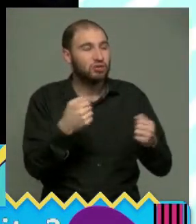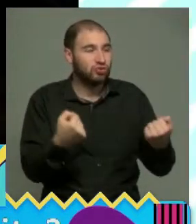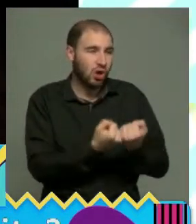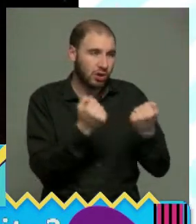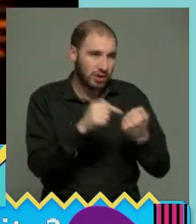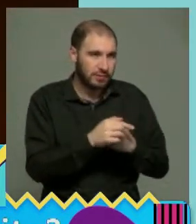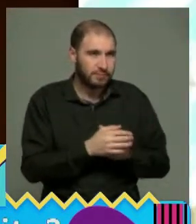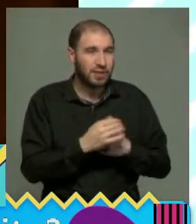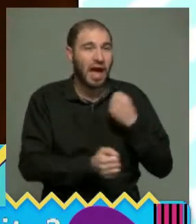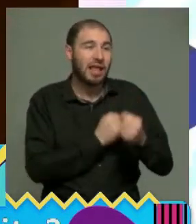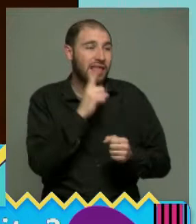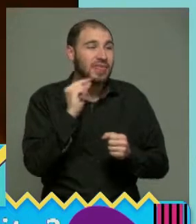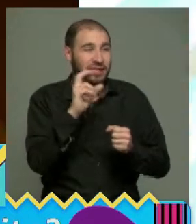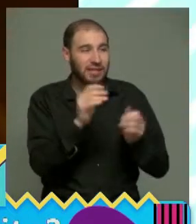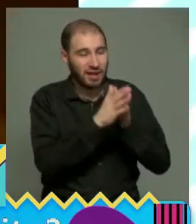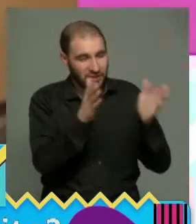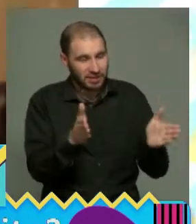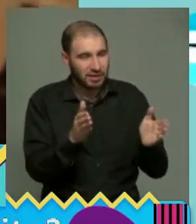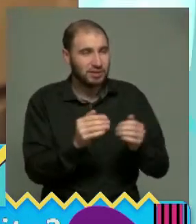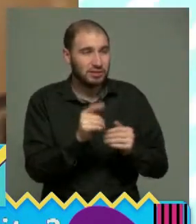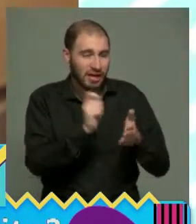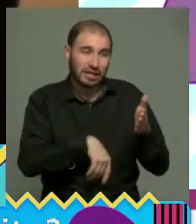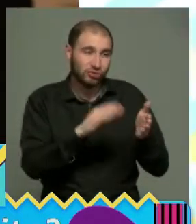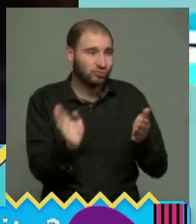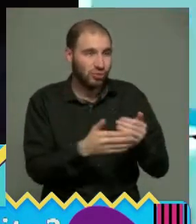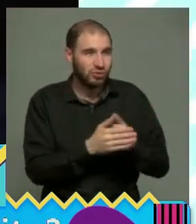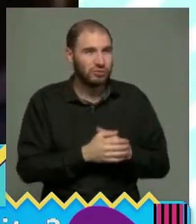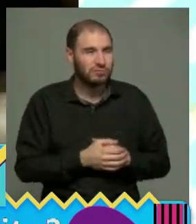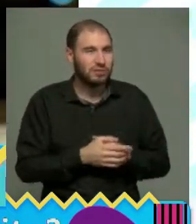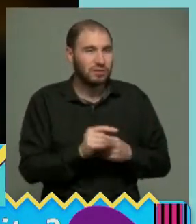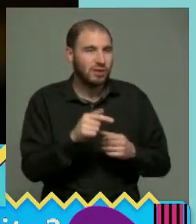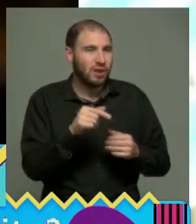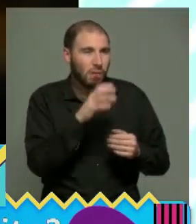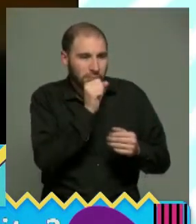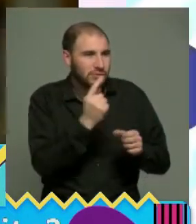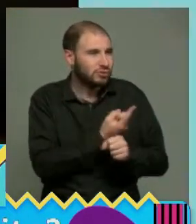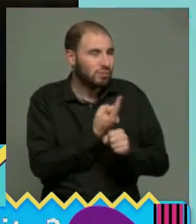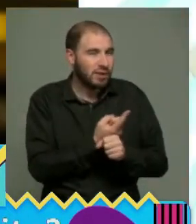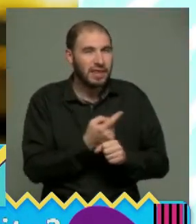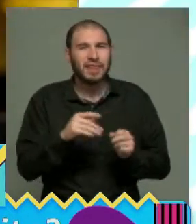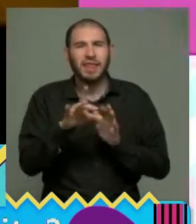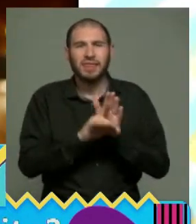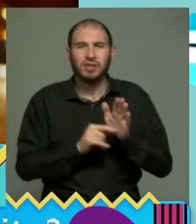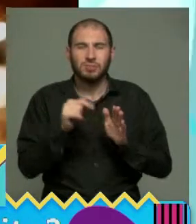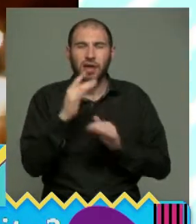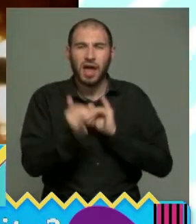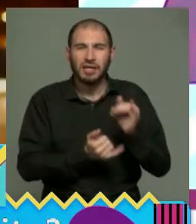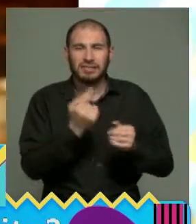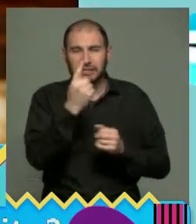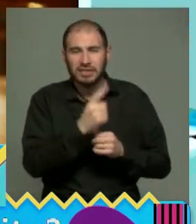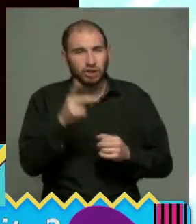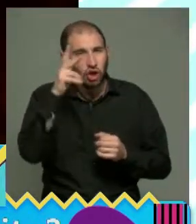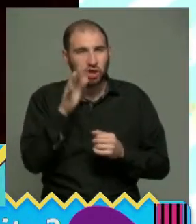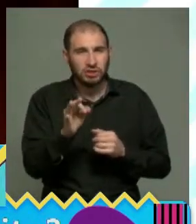Bien. Hasta dentro de los 30 días. Y están todos registrados, no hay forma no se puede ocultar eso. El dato que tenía puntualmente son